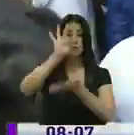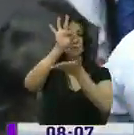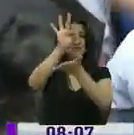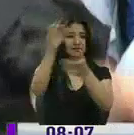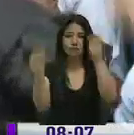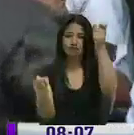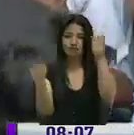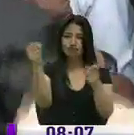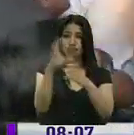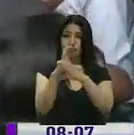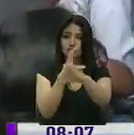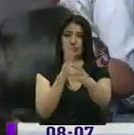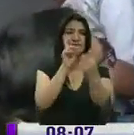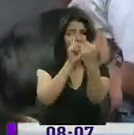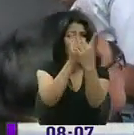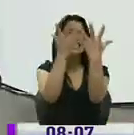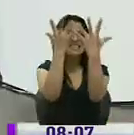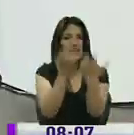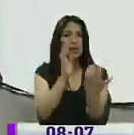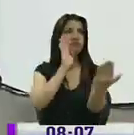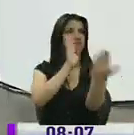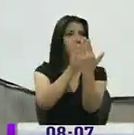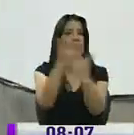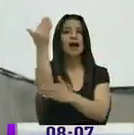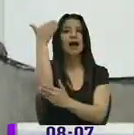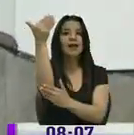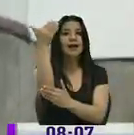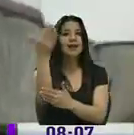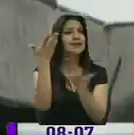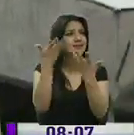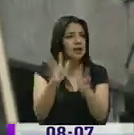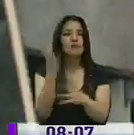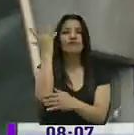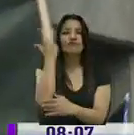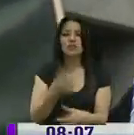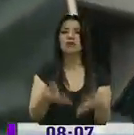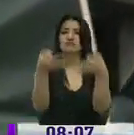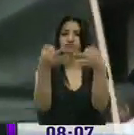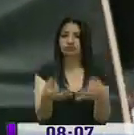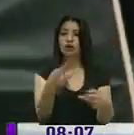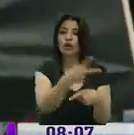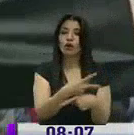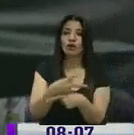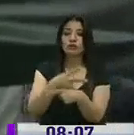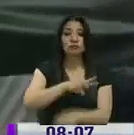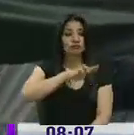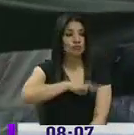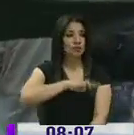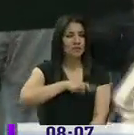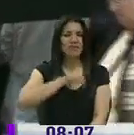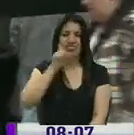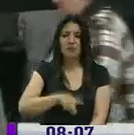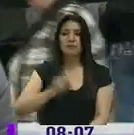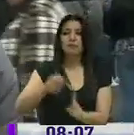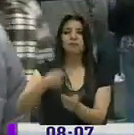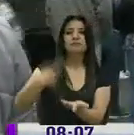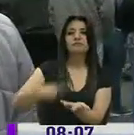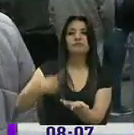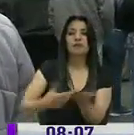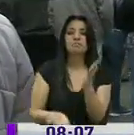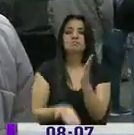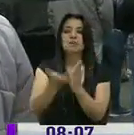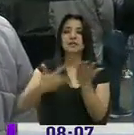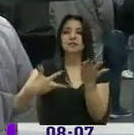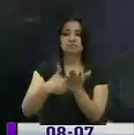exigían hablar con el alcalde de quito a fin de que se establezca una fecha para que el consejo metropolitano realice el primer debate de un posible incremento